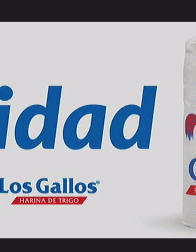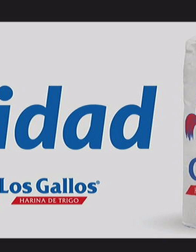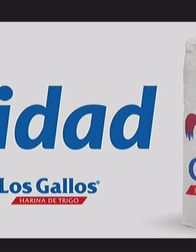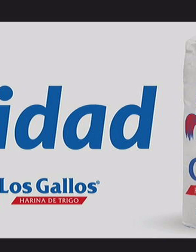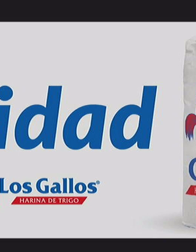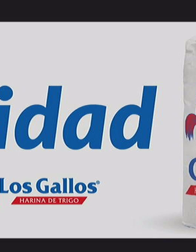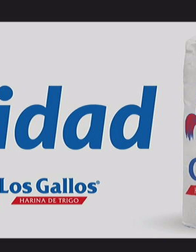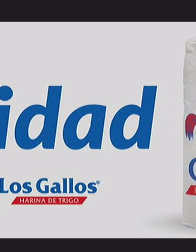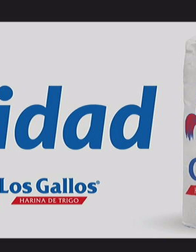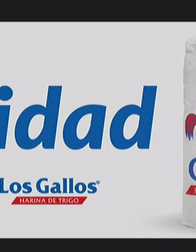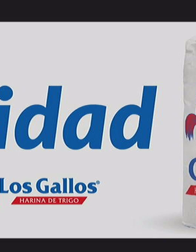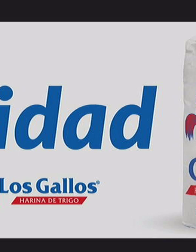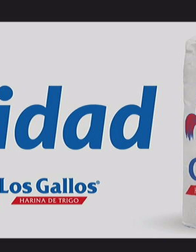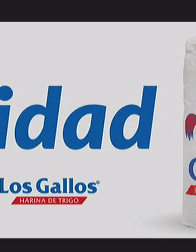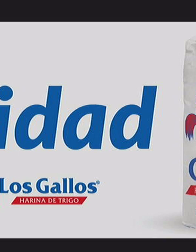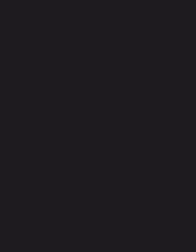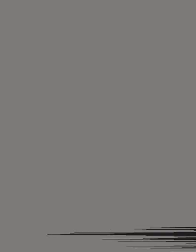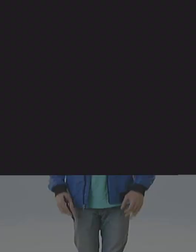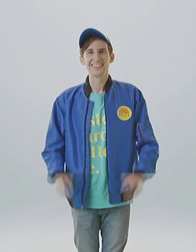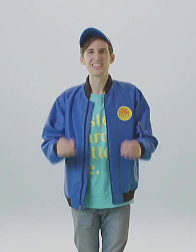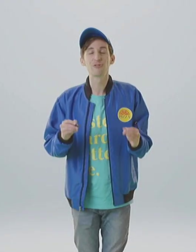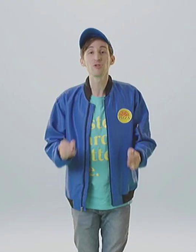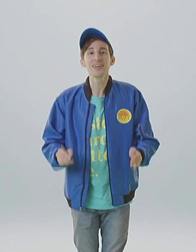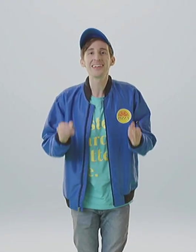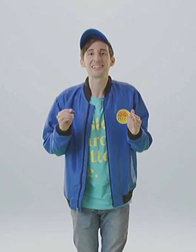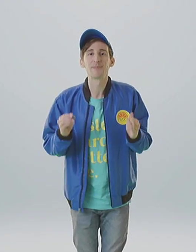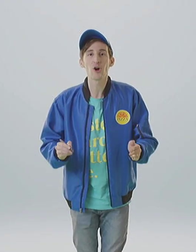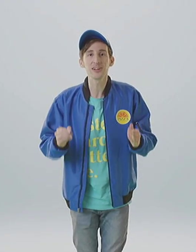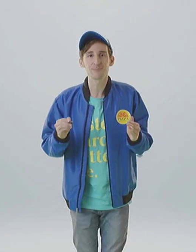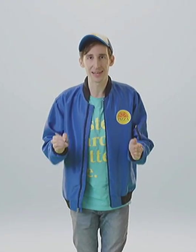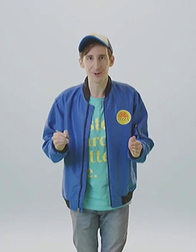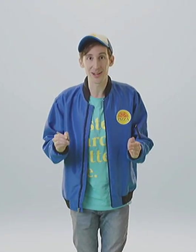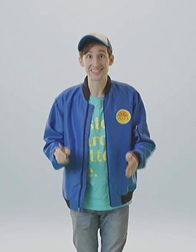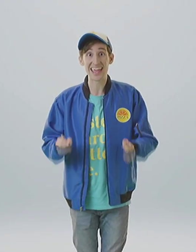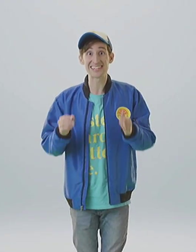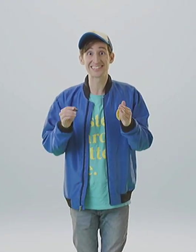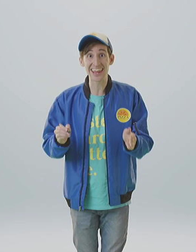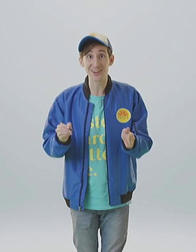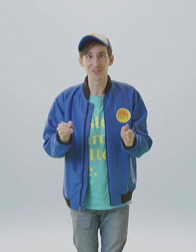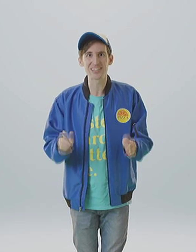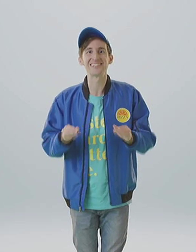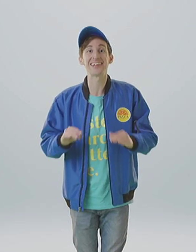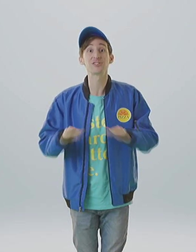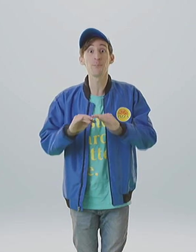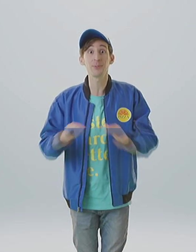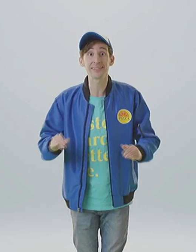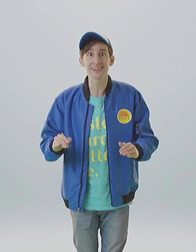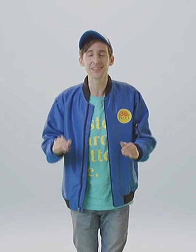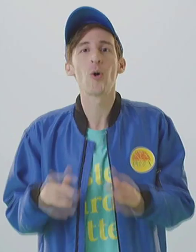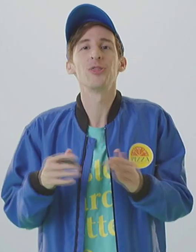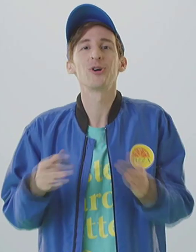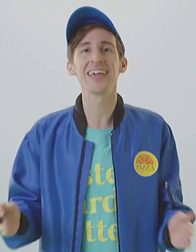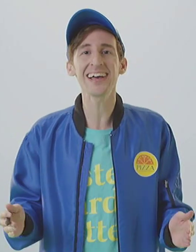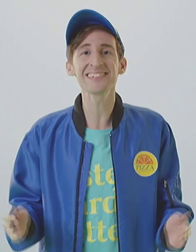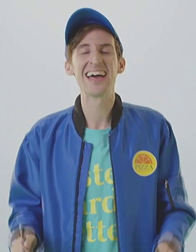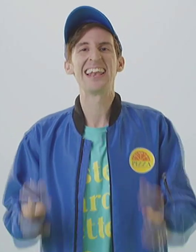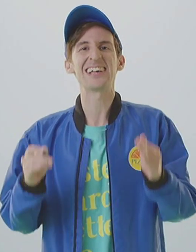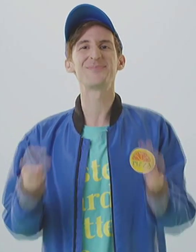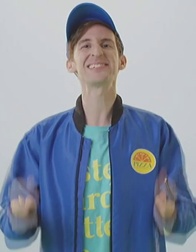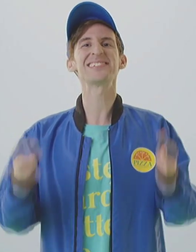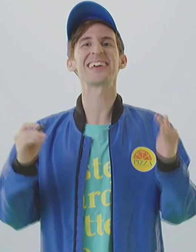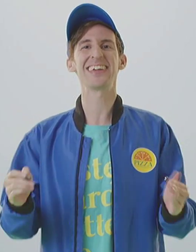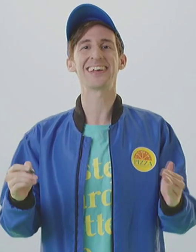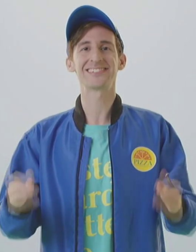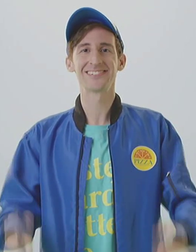familias de Hermosillo y Sonora. Disfruta de las mejores películas, estrenos y series completas cuando quieras,